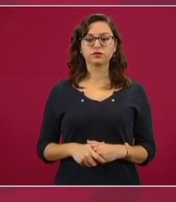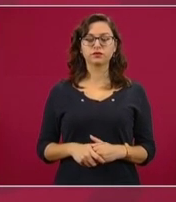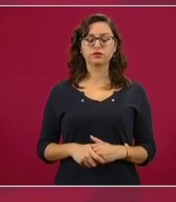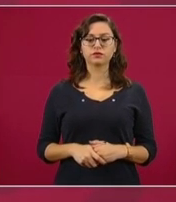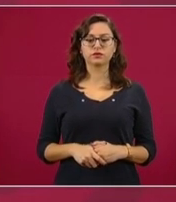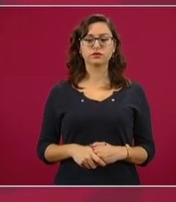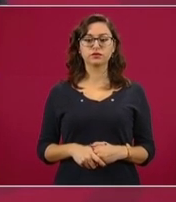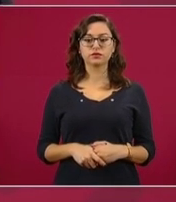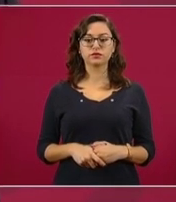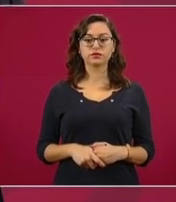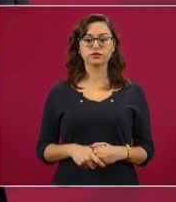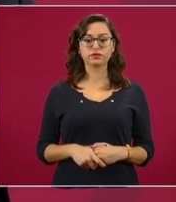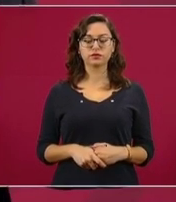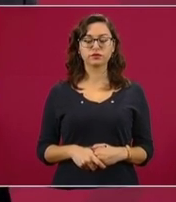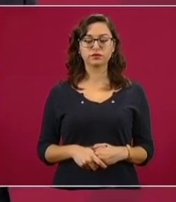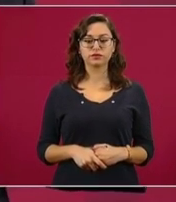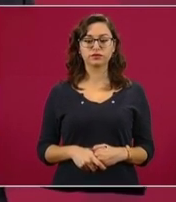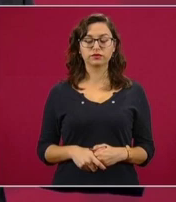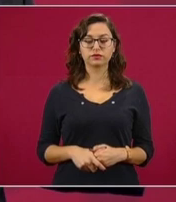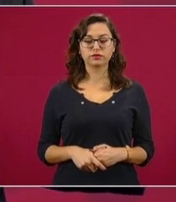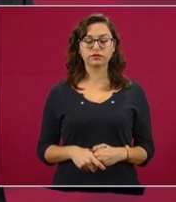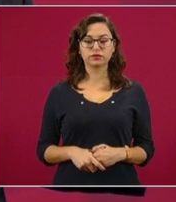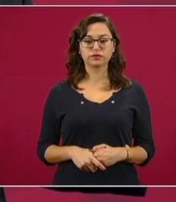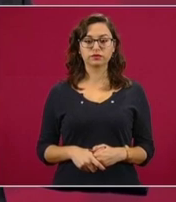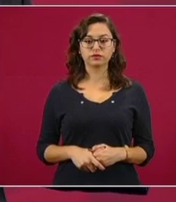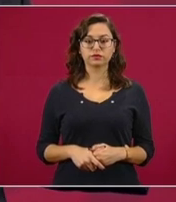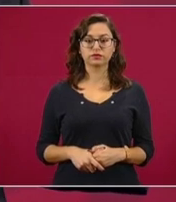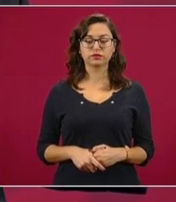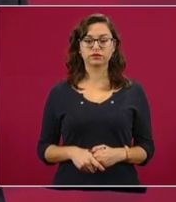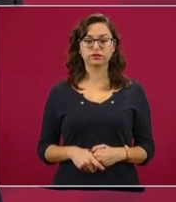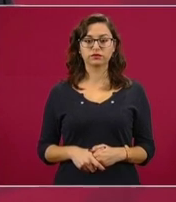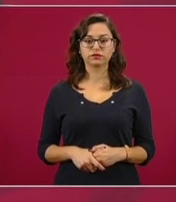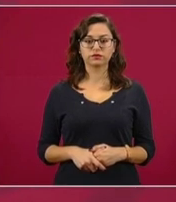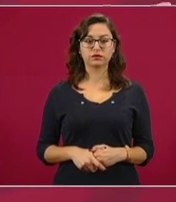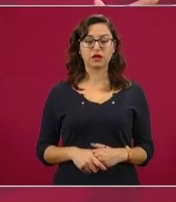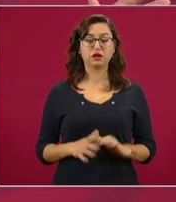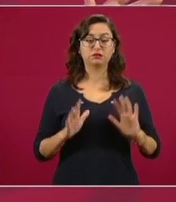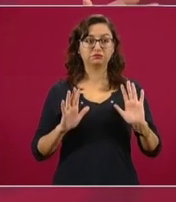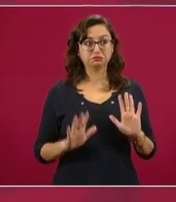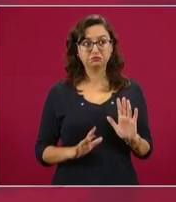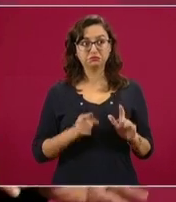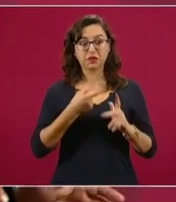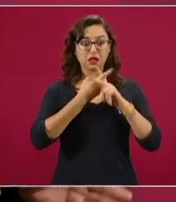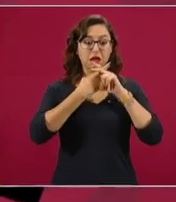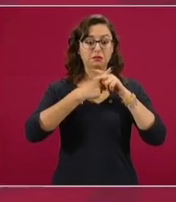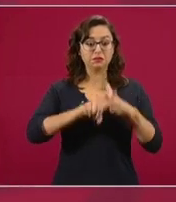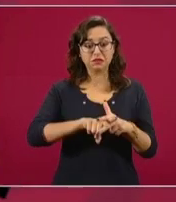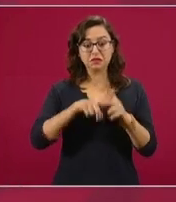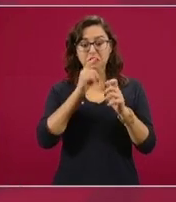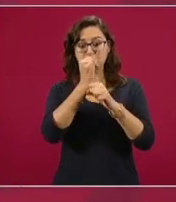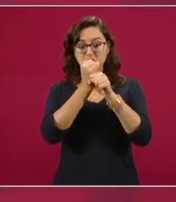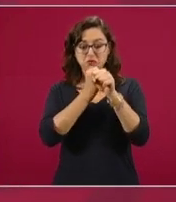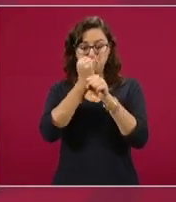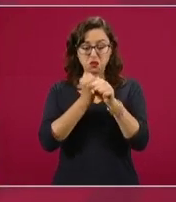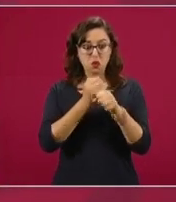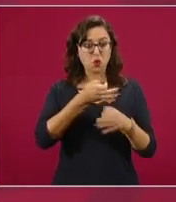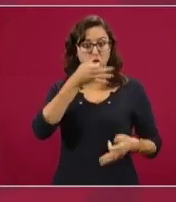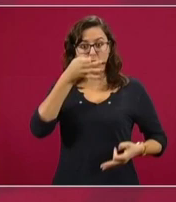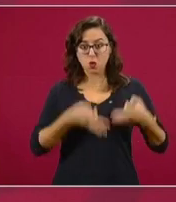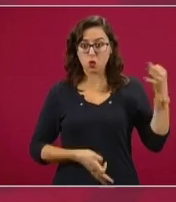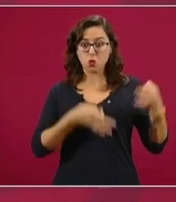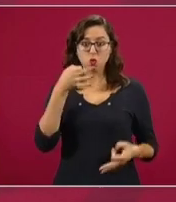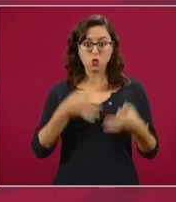independientemente del resultado de la indagatoria y de que concluya todo el